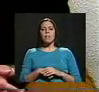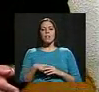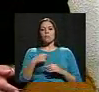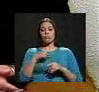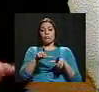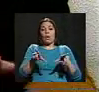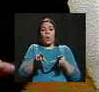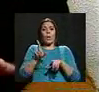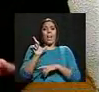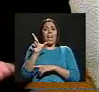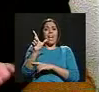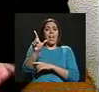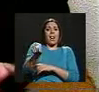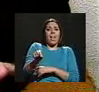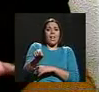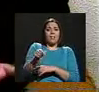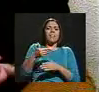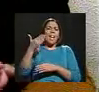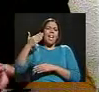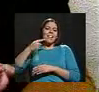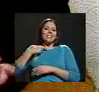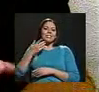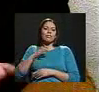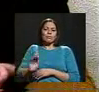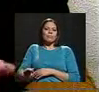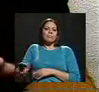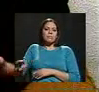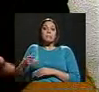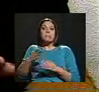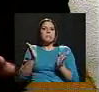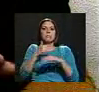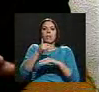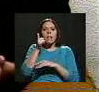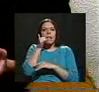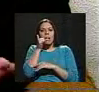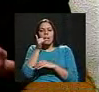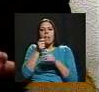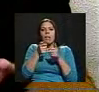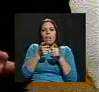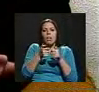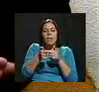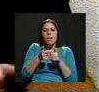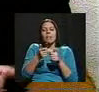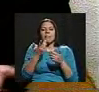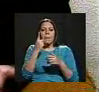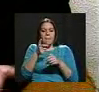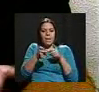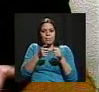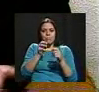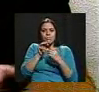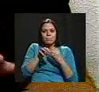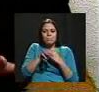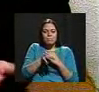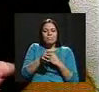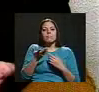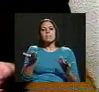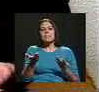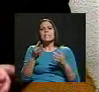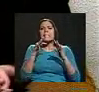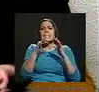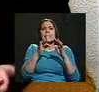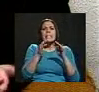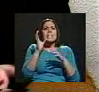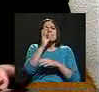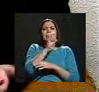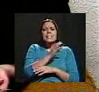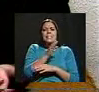o cosas así, antes uno estaba más pequeño, más que todo, que no había celulares para los mensajes de texto, tratar de